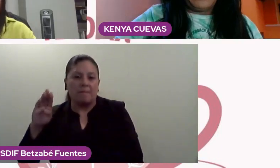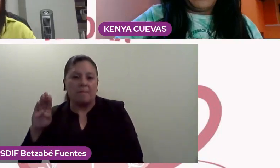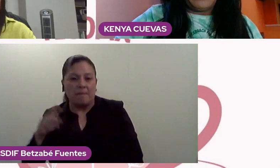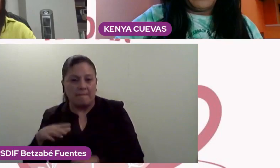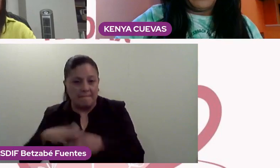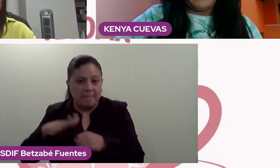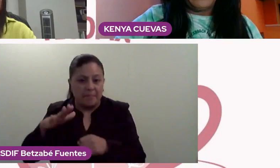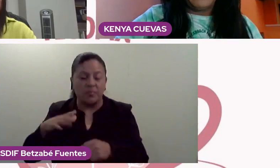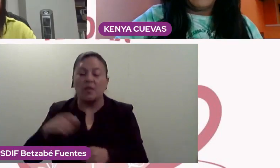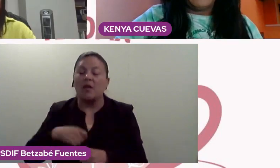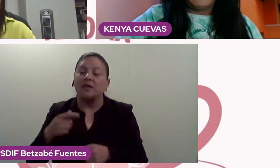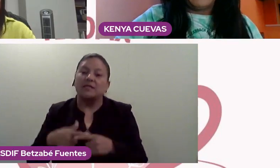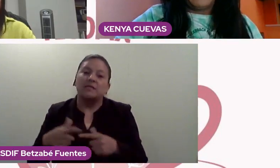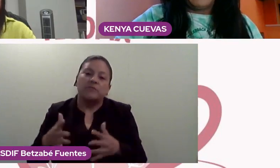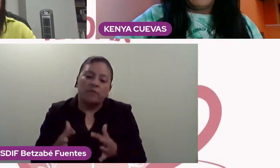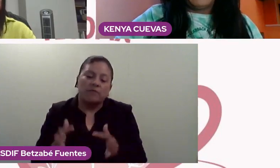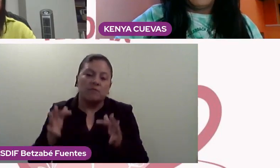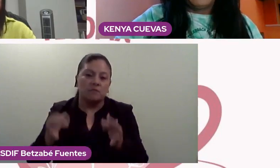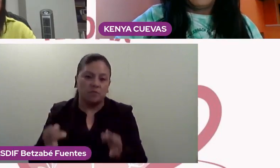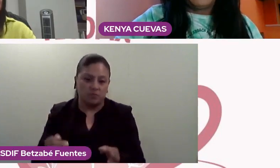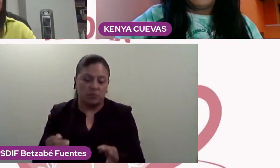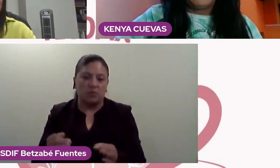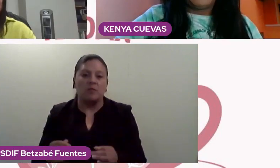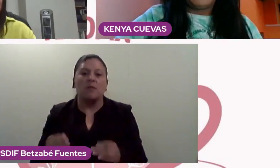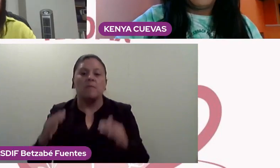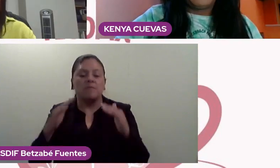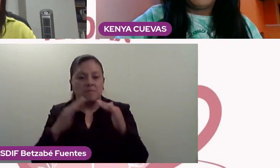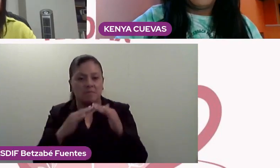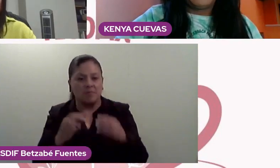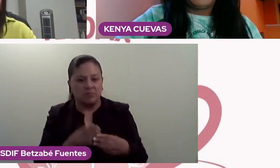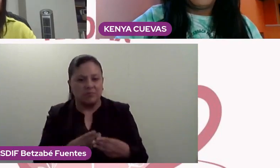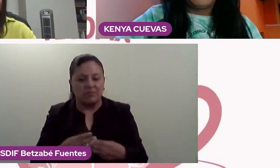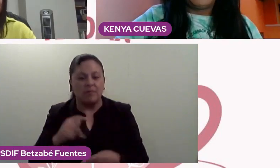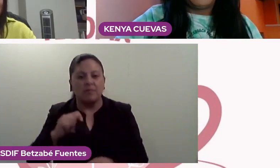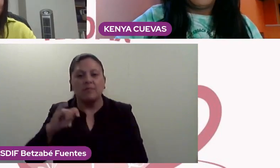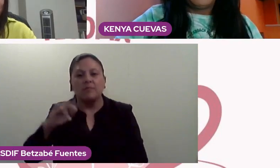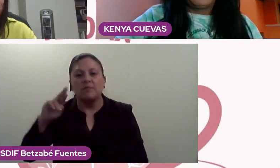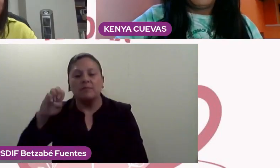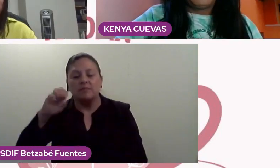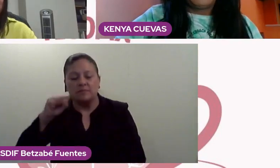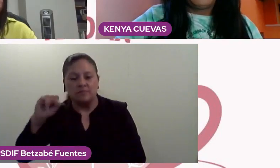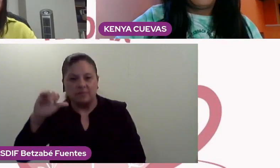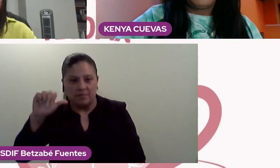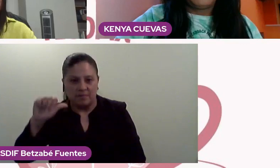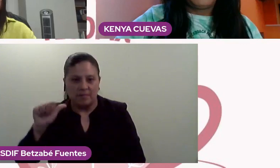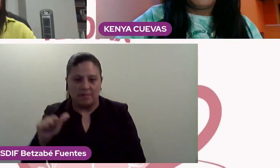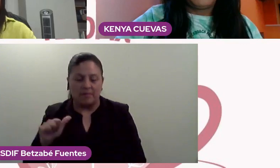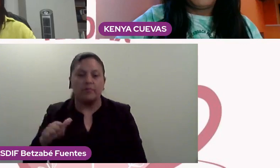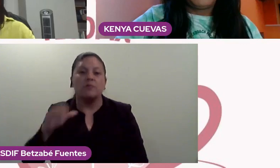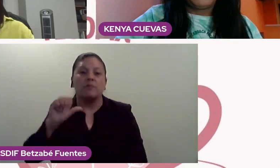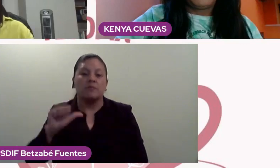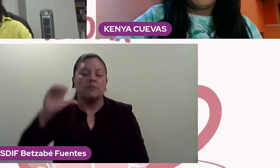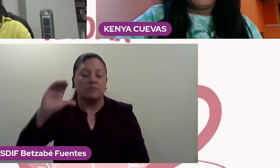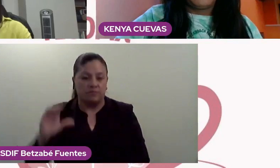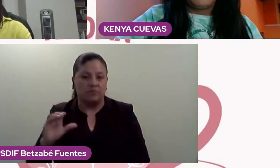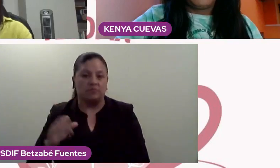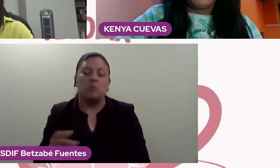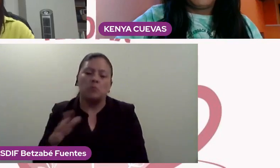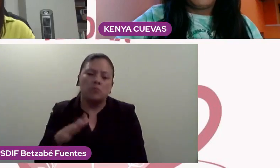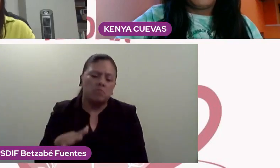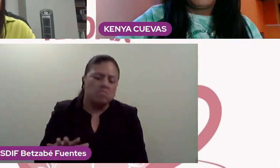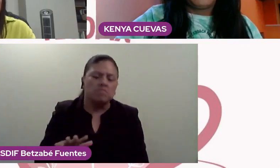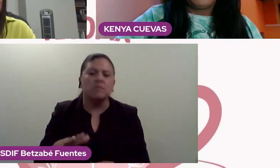asociación civil Casa de las Muñecas Tiresias AC, que busca brindarle apoyo a la población de escasos recursos,